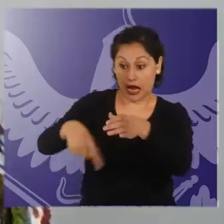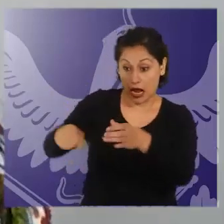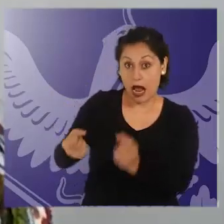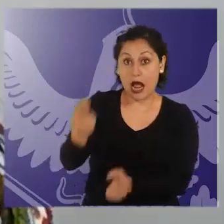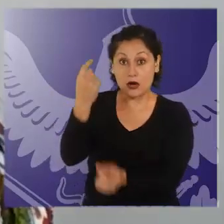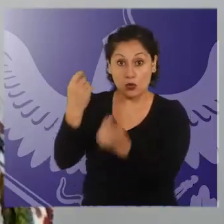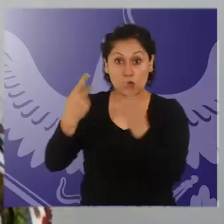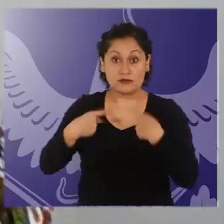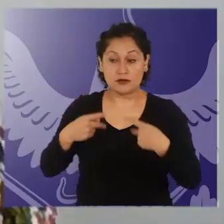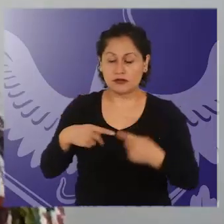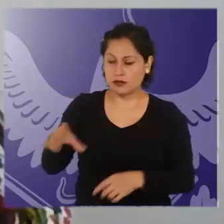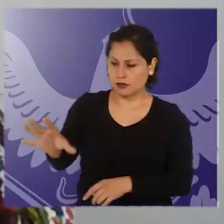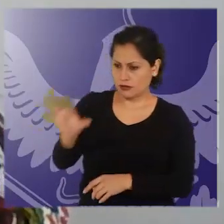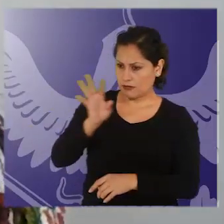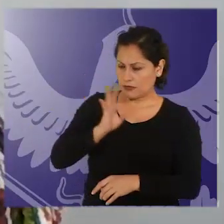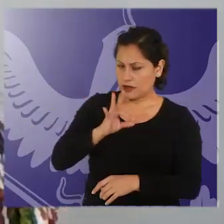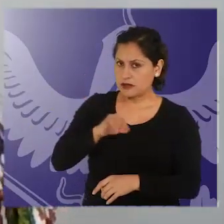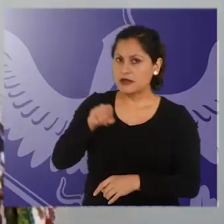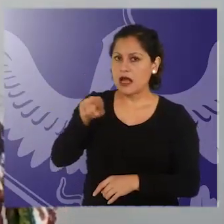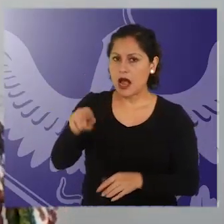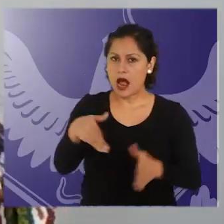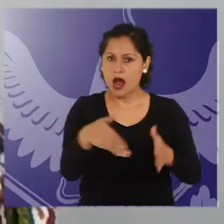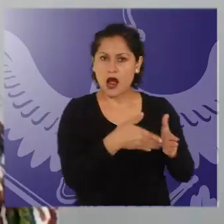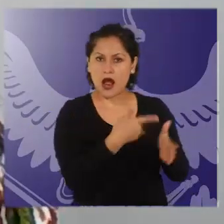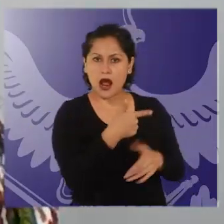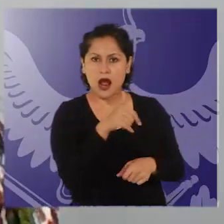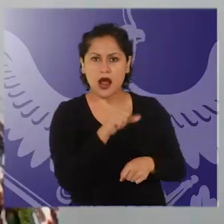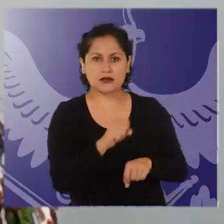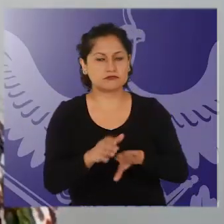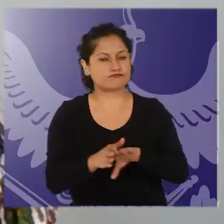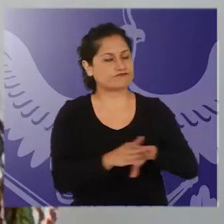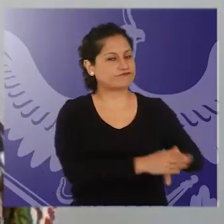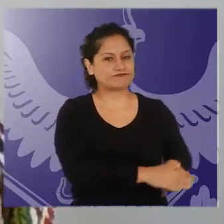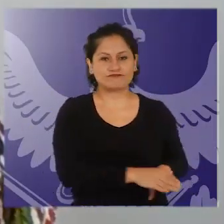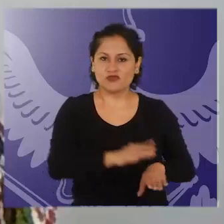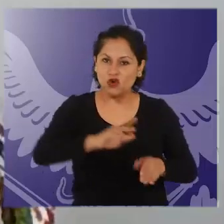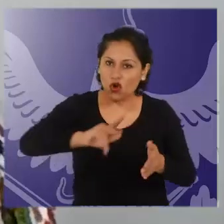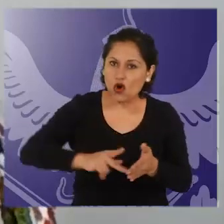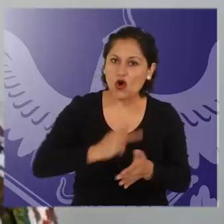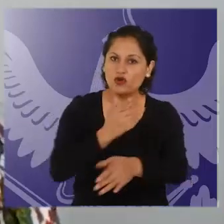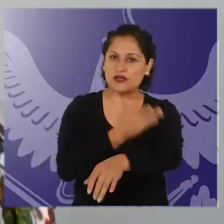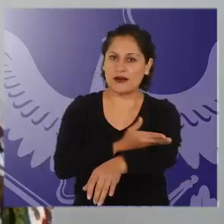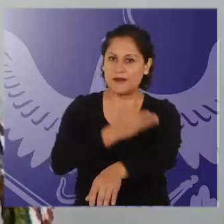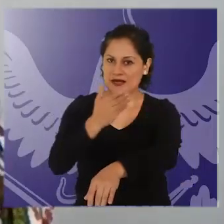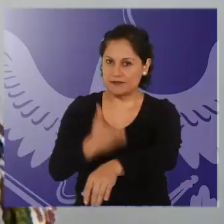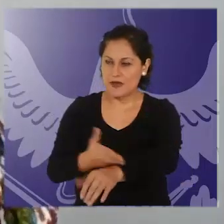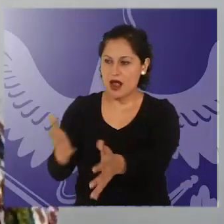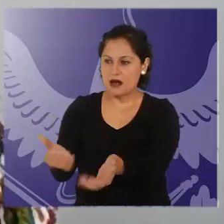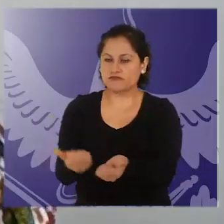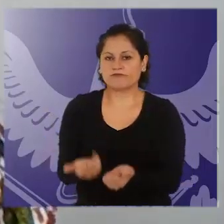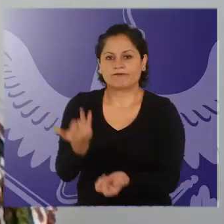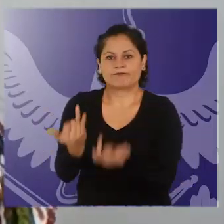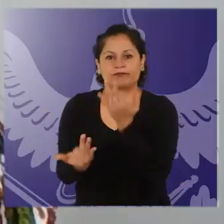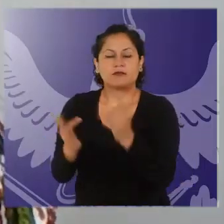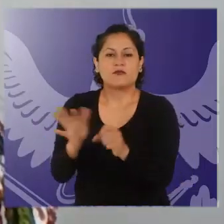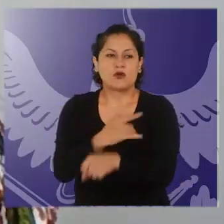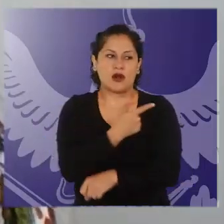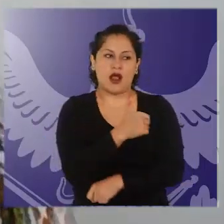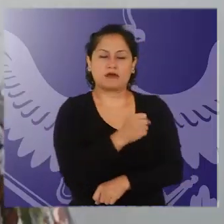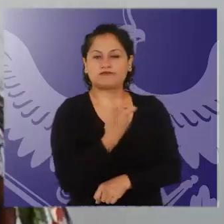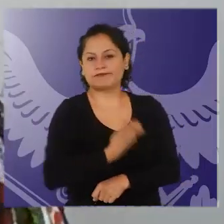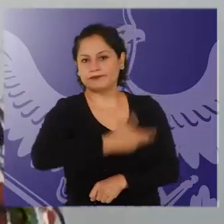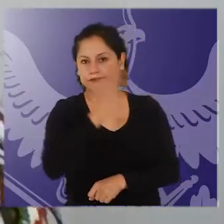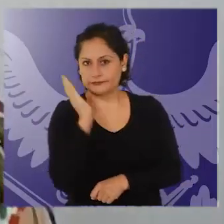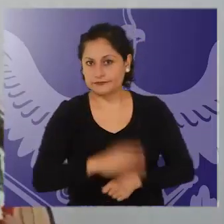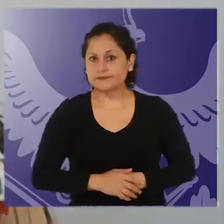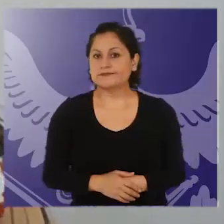comunidades y algunas personas nos han externado que han dejado de cocinar con gas y han vuelto a la leña porque ya está muy caro el tanque.